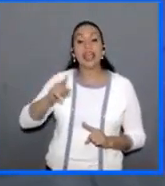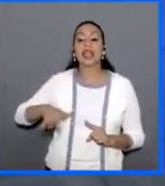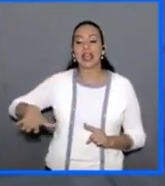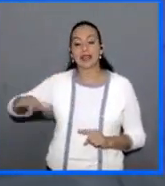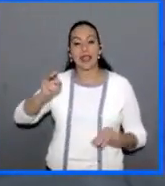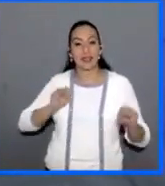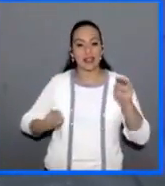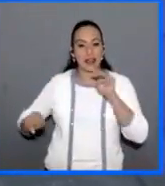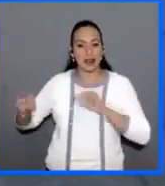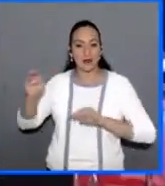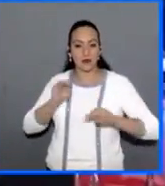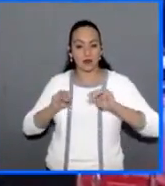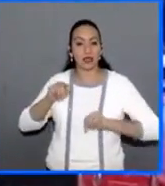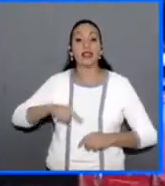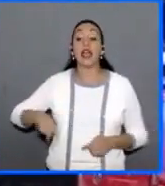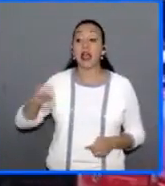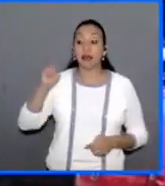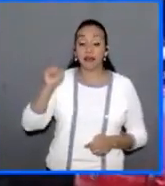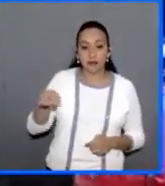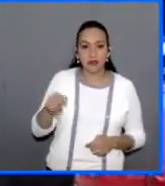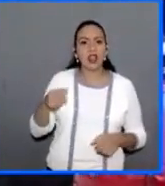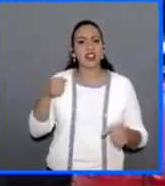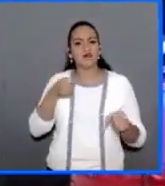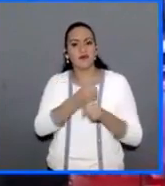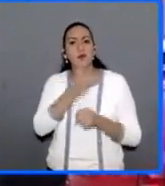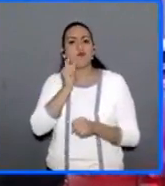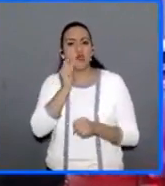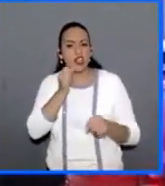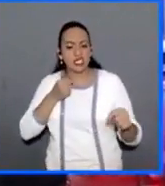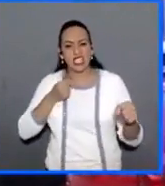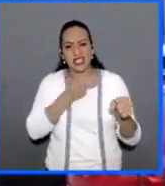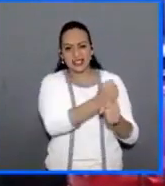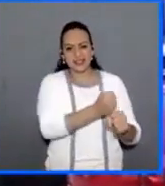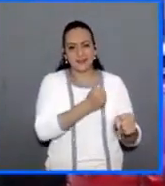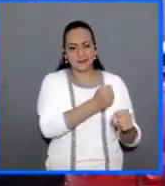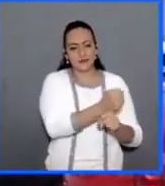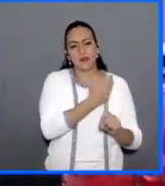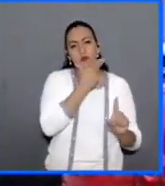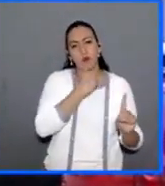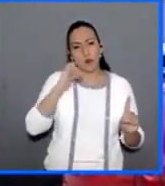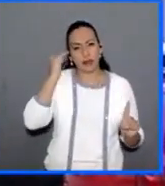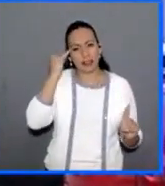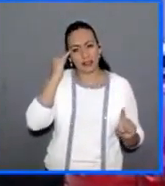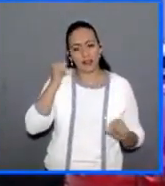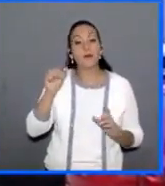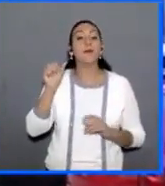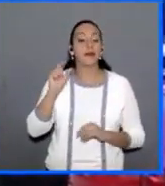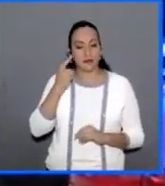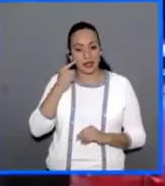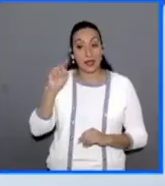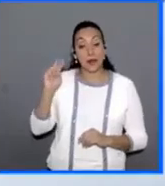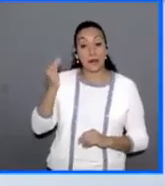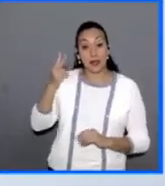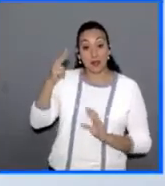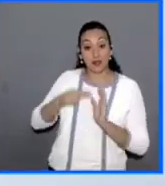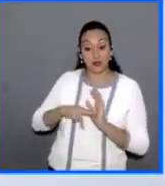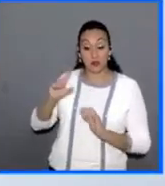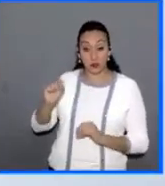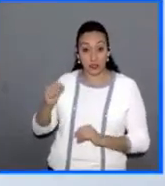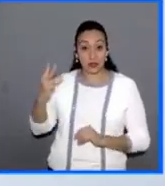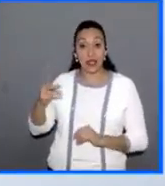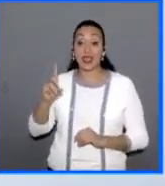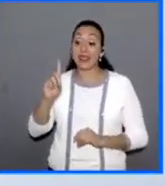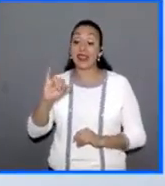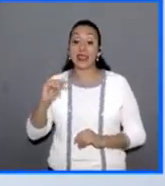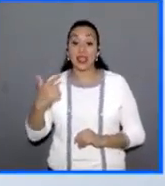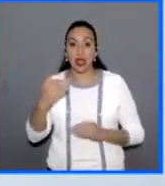sobreviviente de esta práctica por parte de policías ministeriales estatales. En mayo de 2023, indicó, Diego fue testigo de un